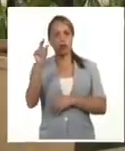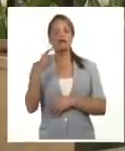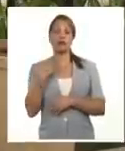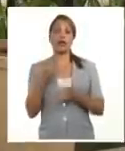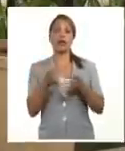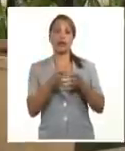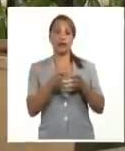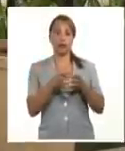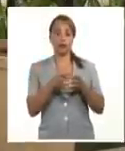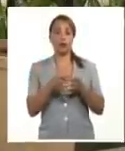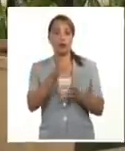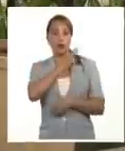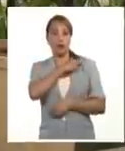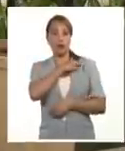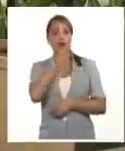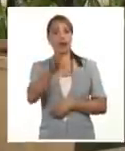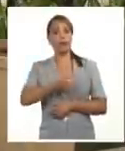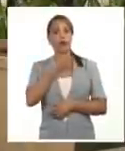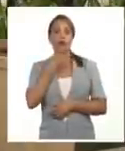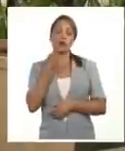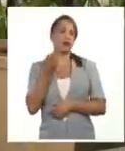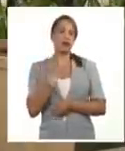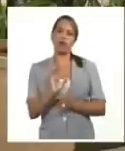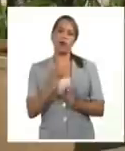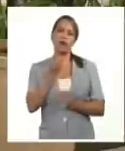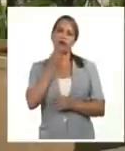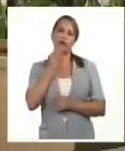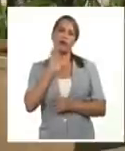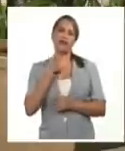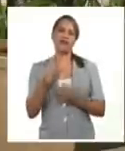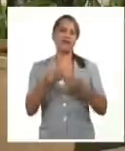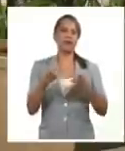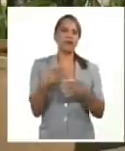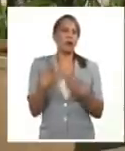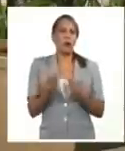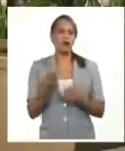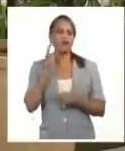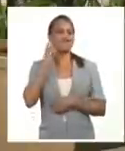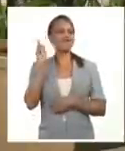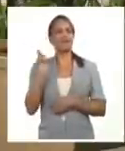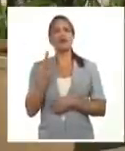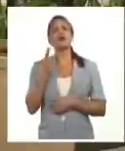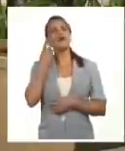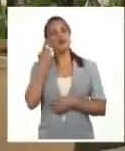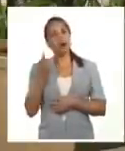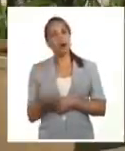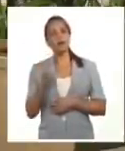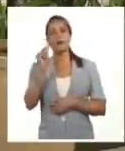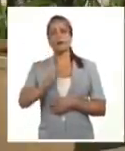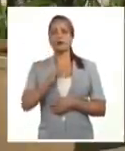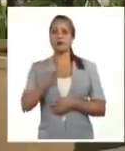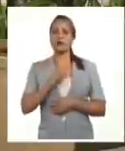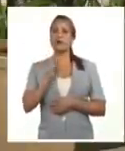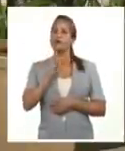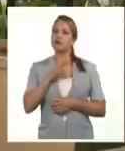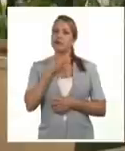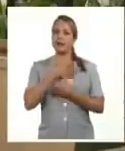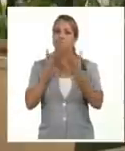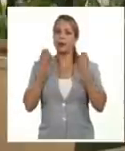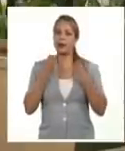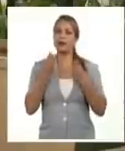Roberto Enríquez Calzadilla, planteó que aún es muy temprano para hablar del tema. Recordemos que todavía existen 3 cuerpos de